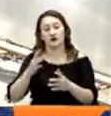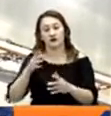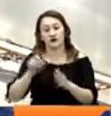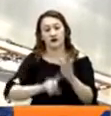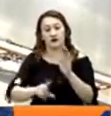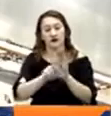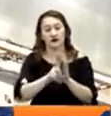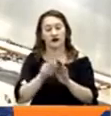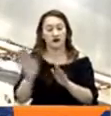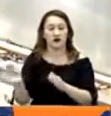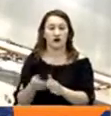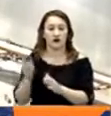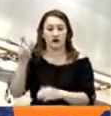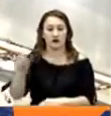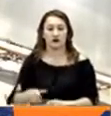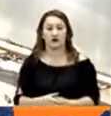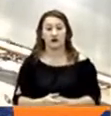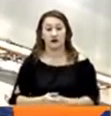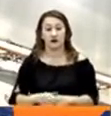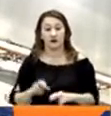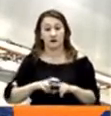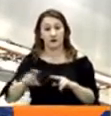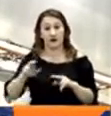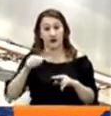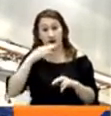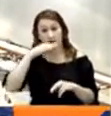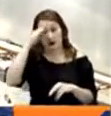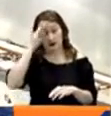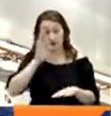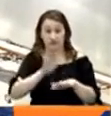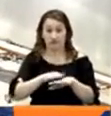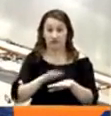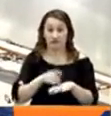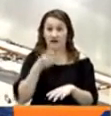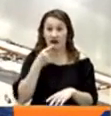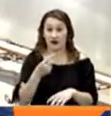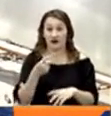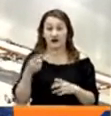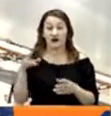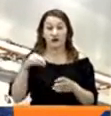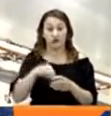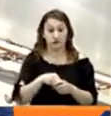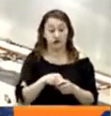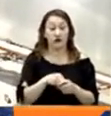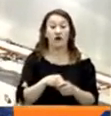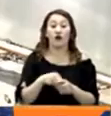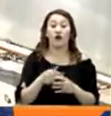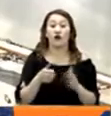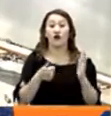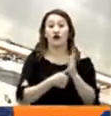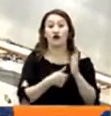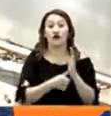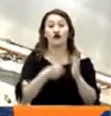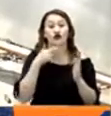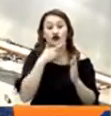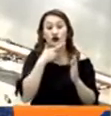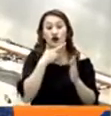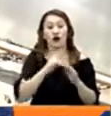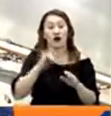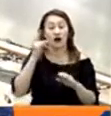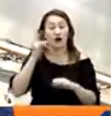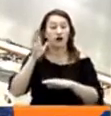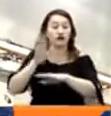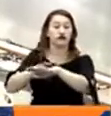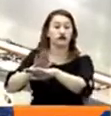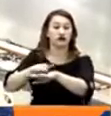legal contra esta persona. El Metro de Medellín hace la observación y dice que dentro de los vagones existe el botón rojo para alertar a las autoridades